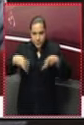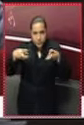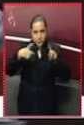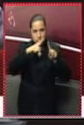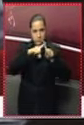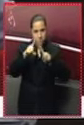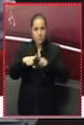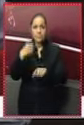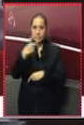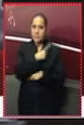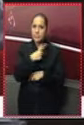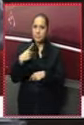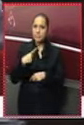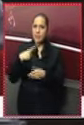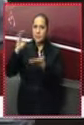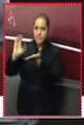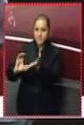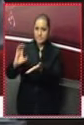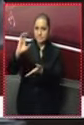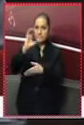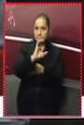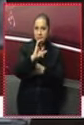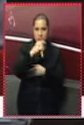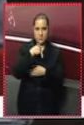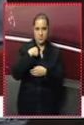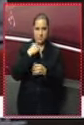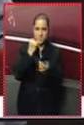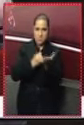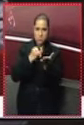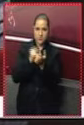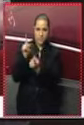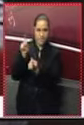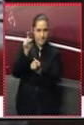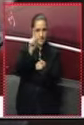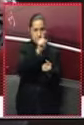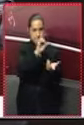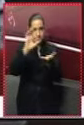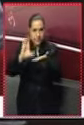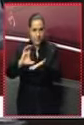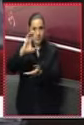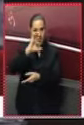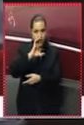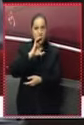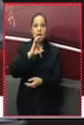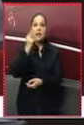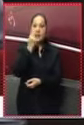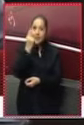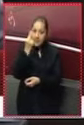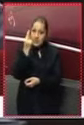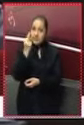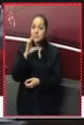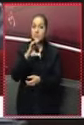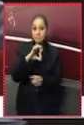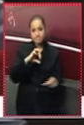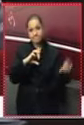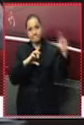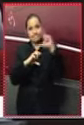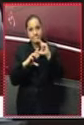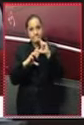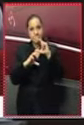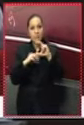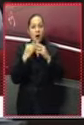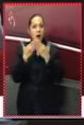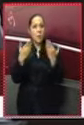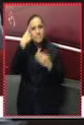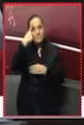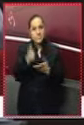ingresos de la recaudación y aparte sumarle todo lo que